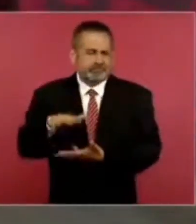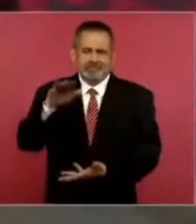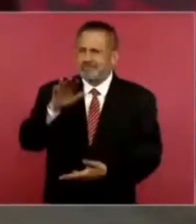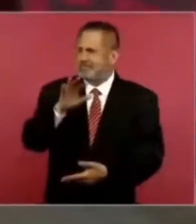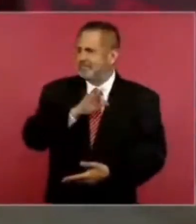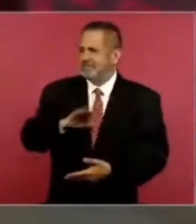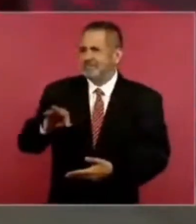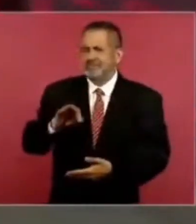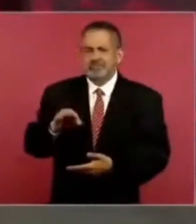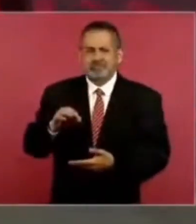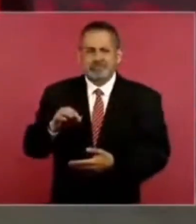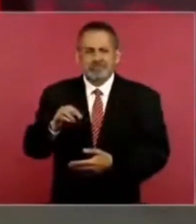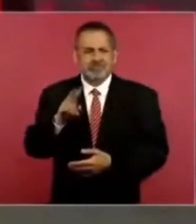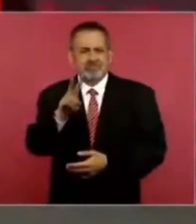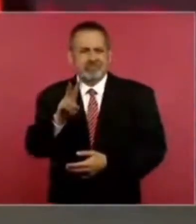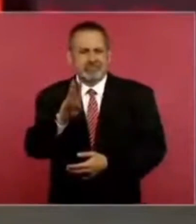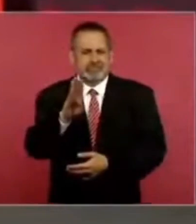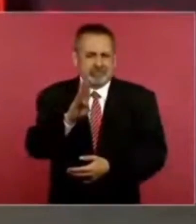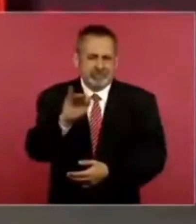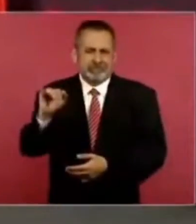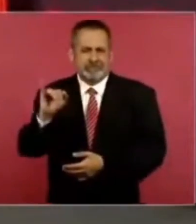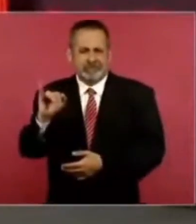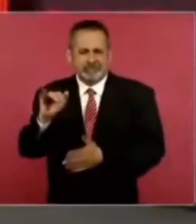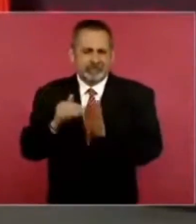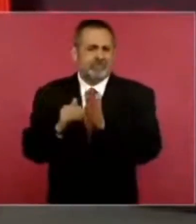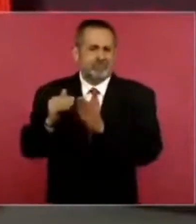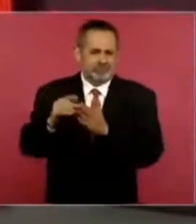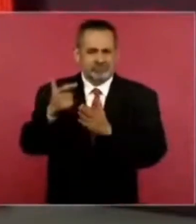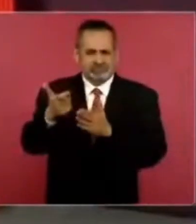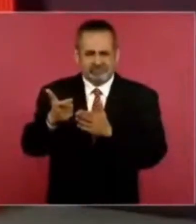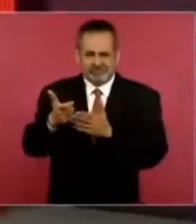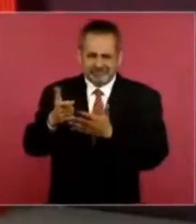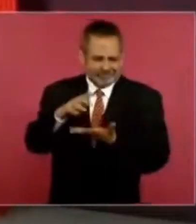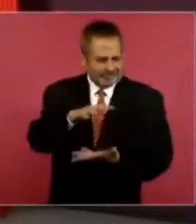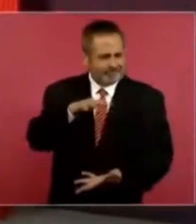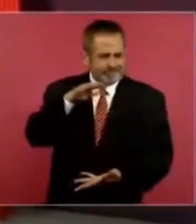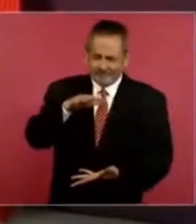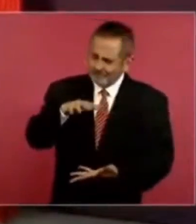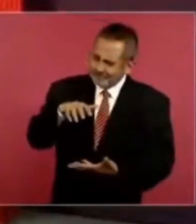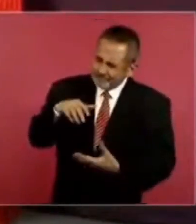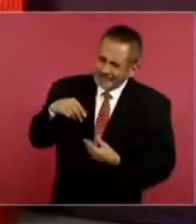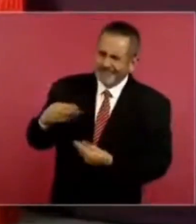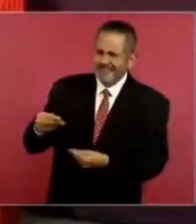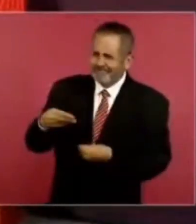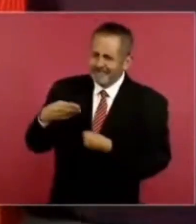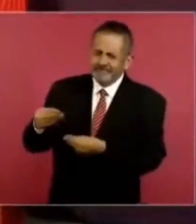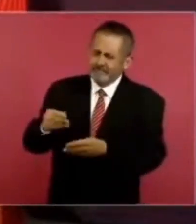como 2 billones de pesos.